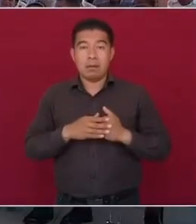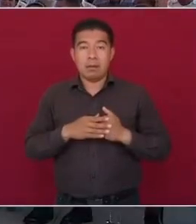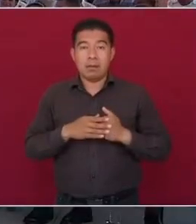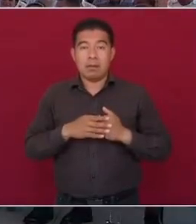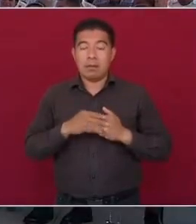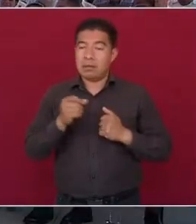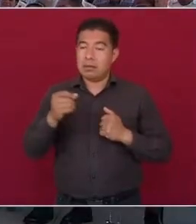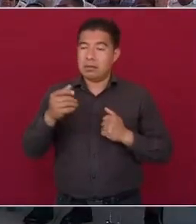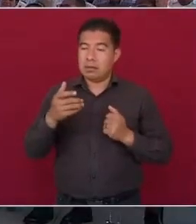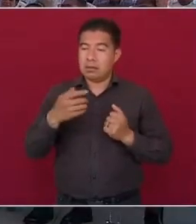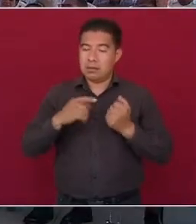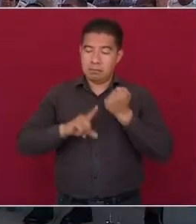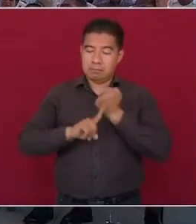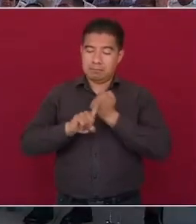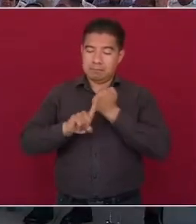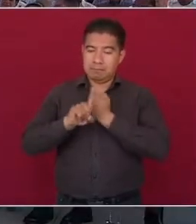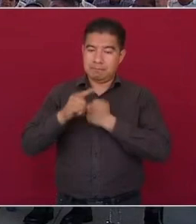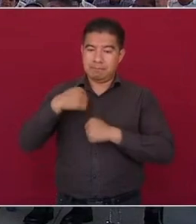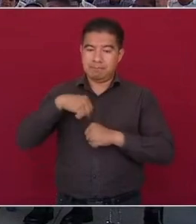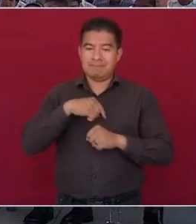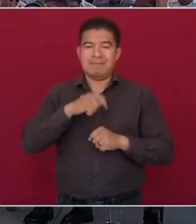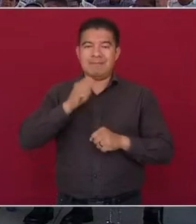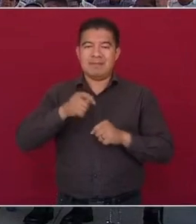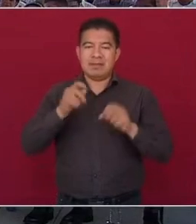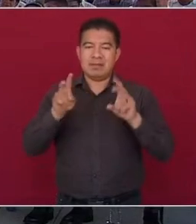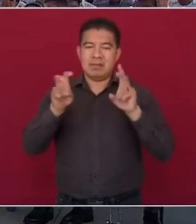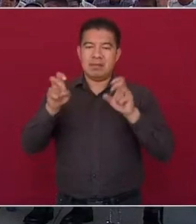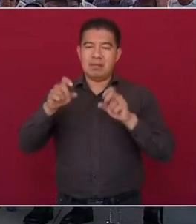tienen en el gobierno